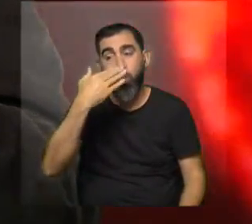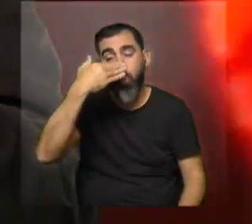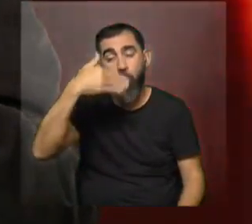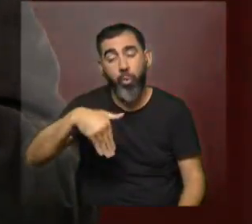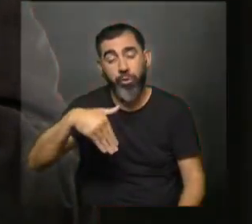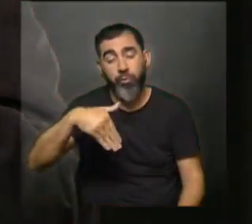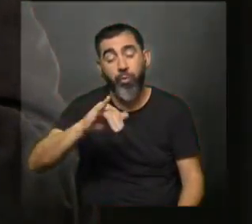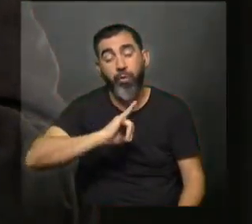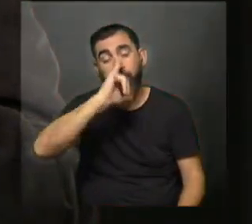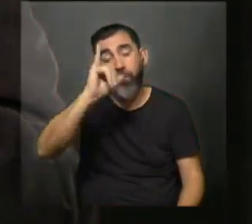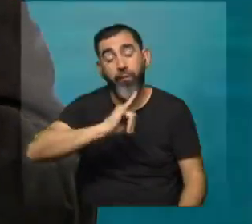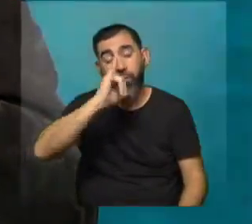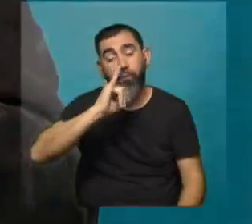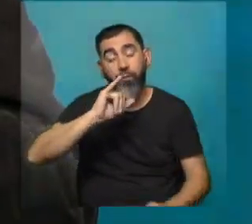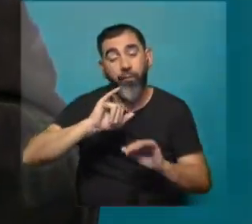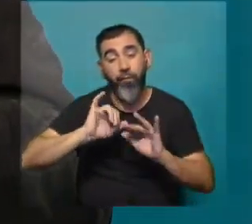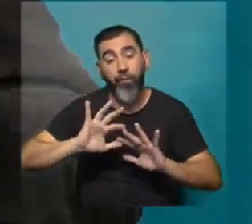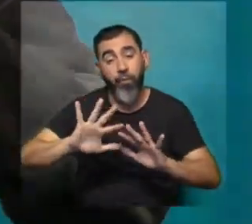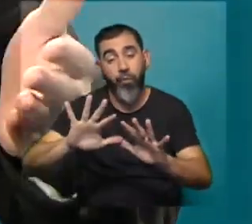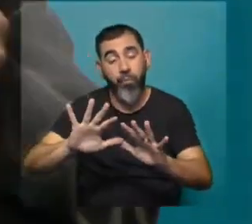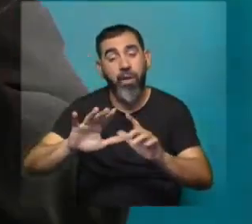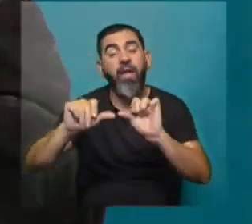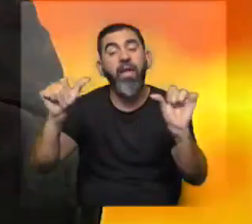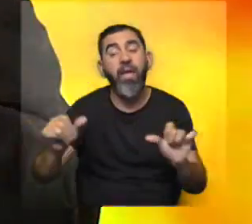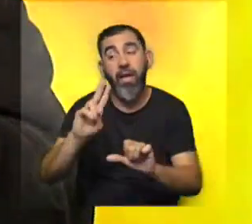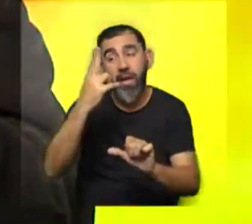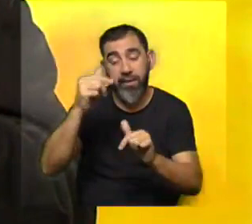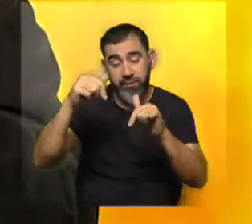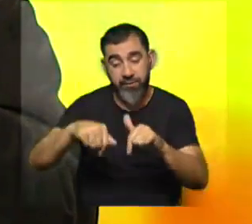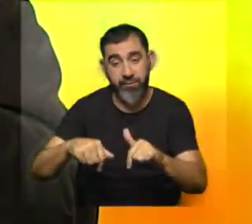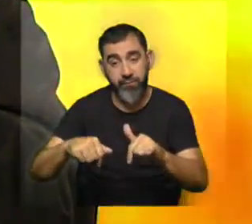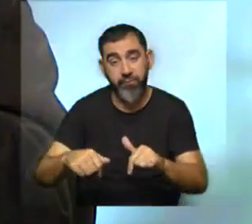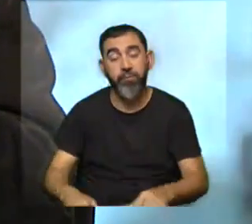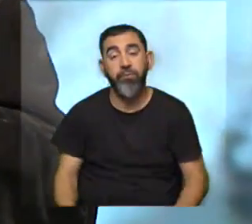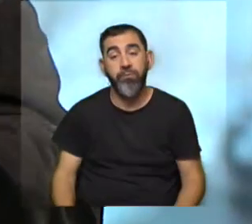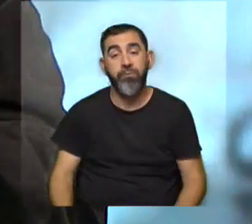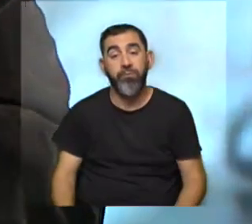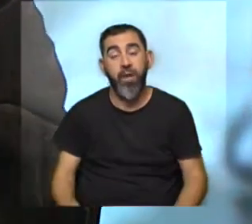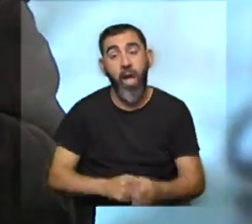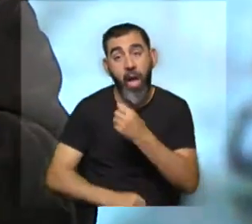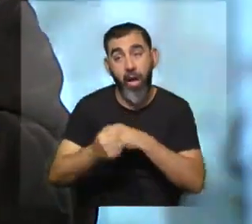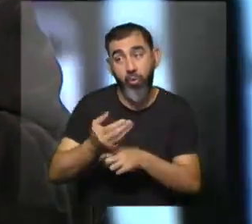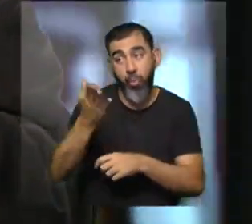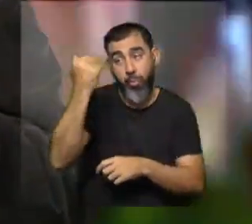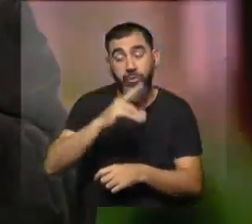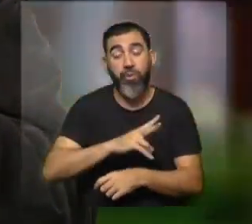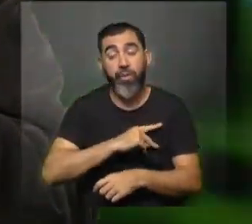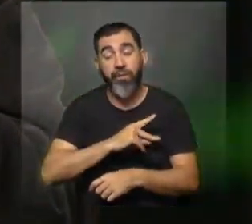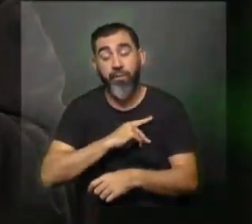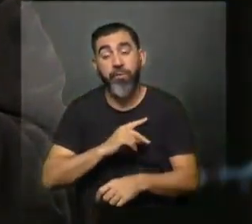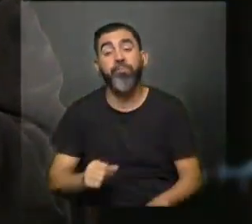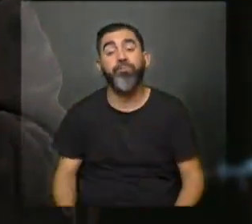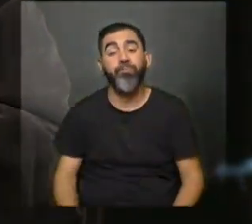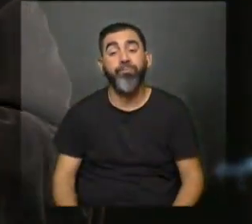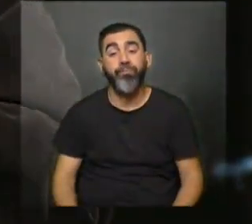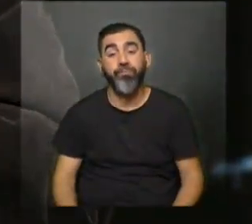último informe que hizo sobre las contribuciones nacionales determinadas, que se llaman, la hizo el año pasado, en diciembre del 2022.